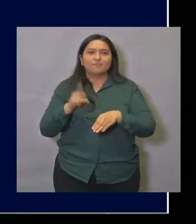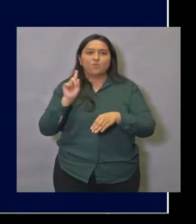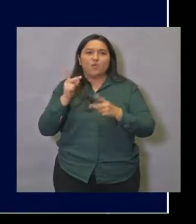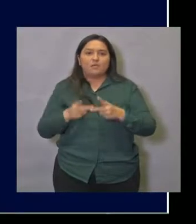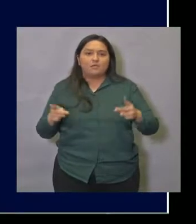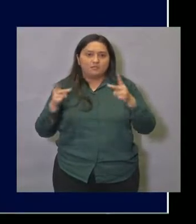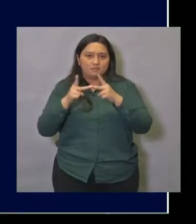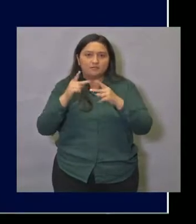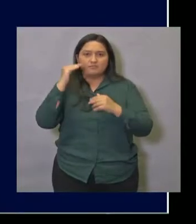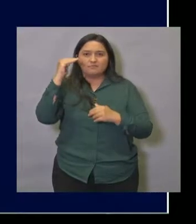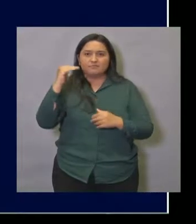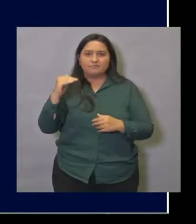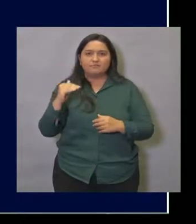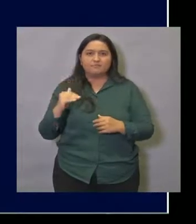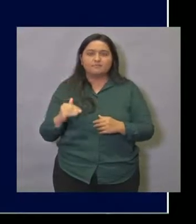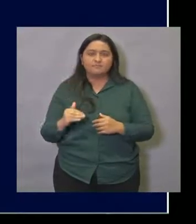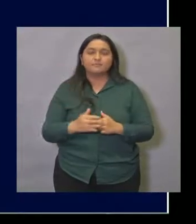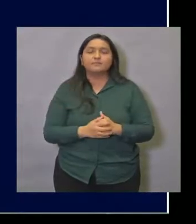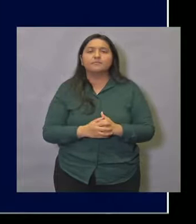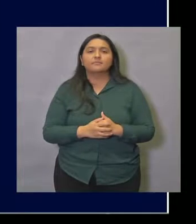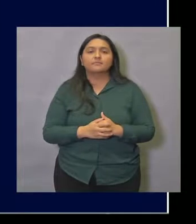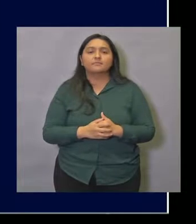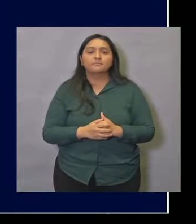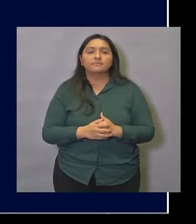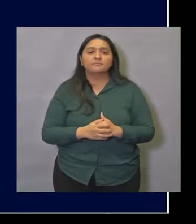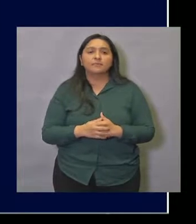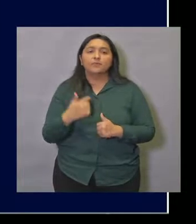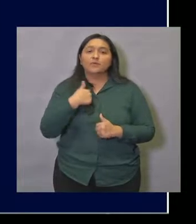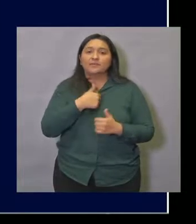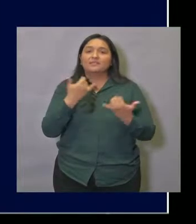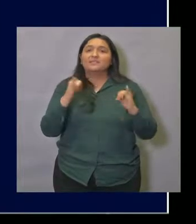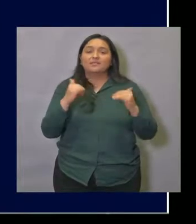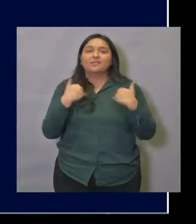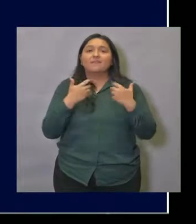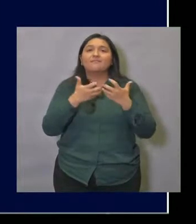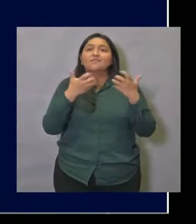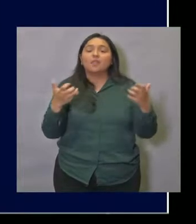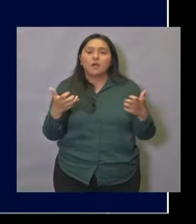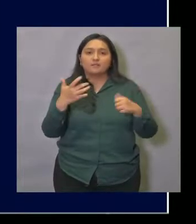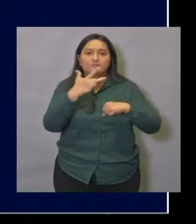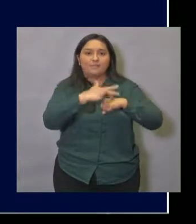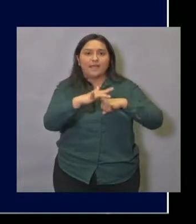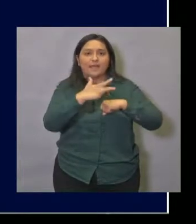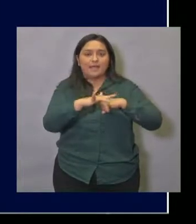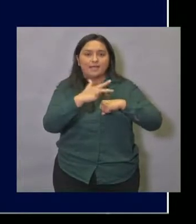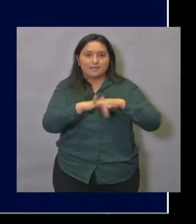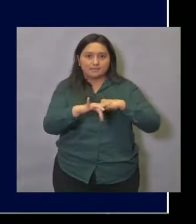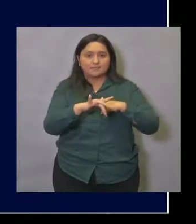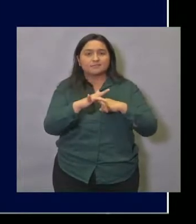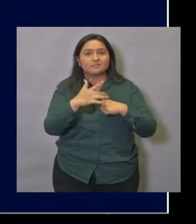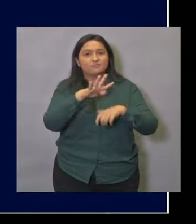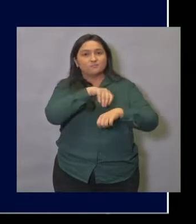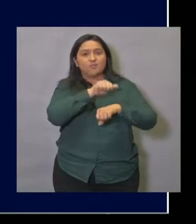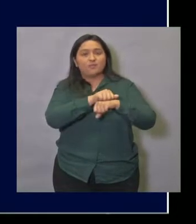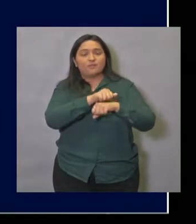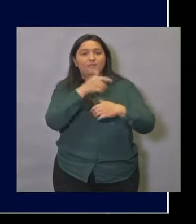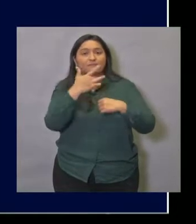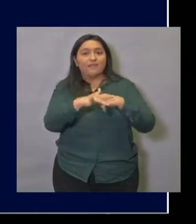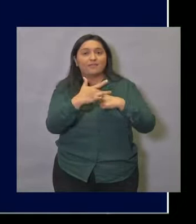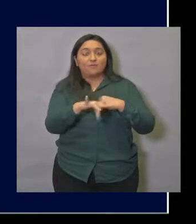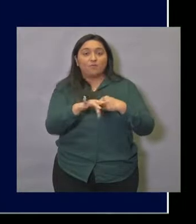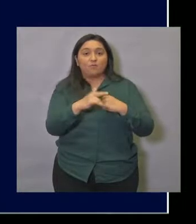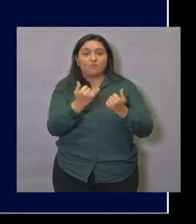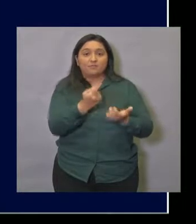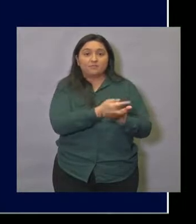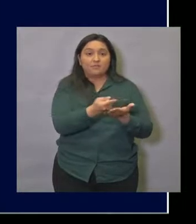teniendo una gran capacidad sin utilizar. Hay casi 500,000 espacios para citas disponibles esta semana y solo